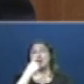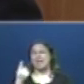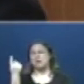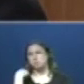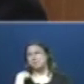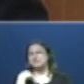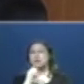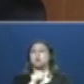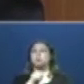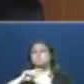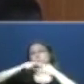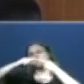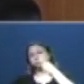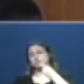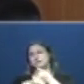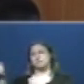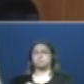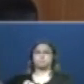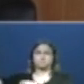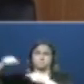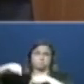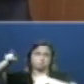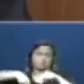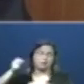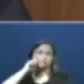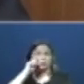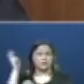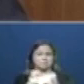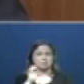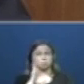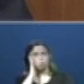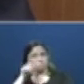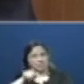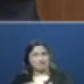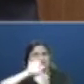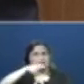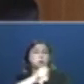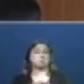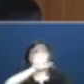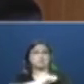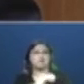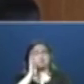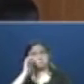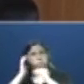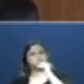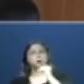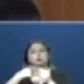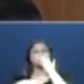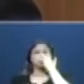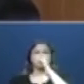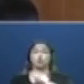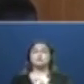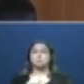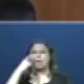descenso en el número de viajeros y pernota en toda España y también en la comunidad seguimos siendo líderes en turismo rural con el